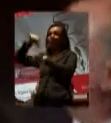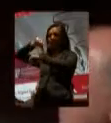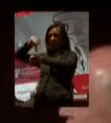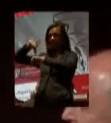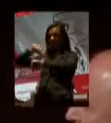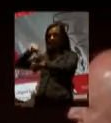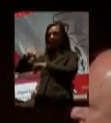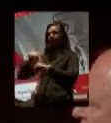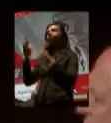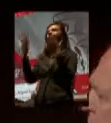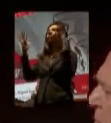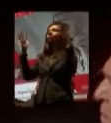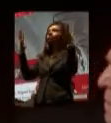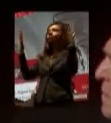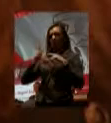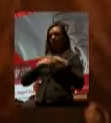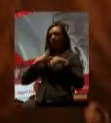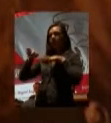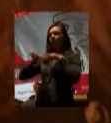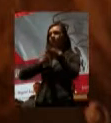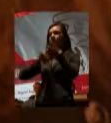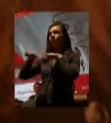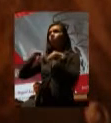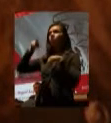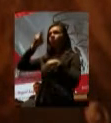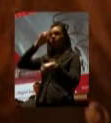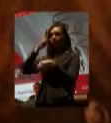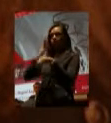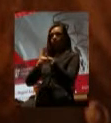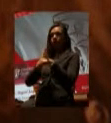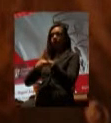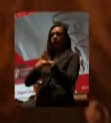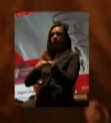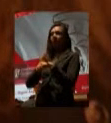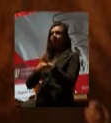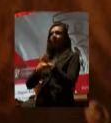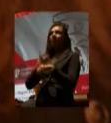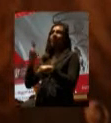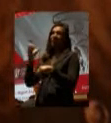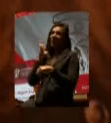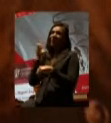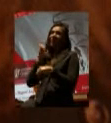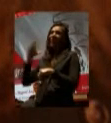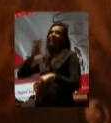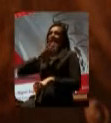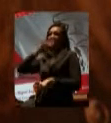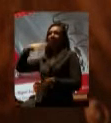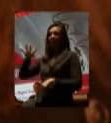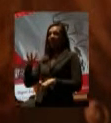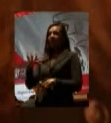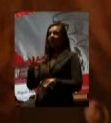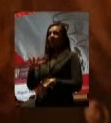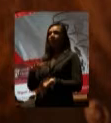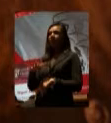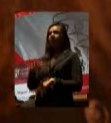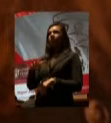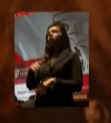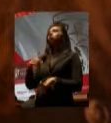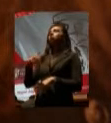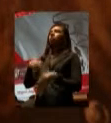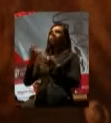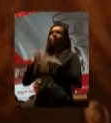de su dirigencia y se declara lista para seguir siendo fiel a su mandato de propiciar el